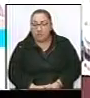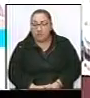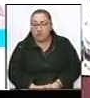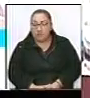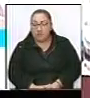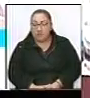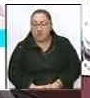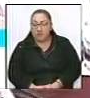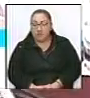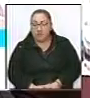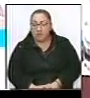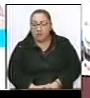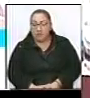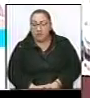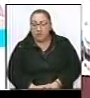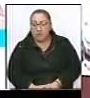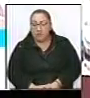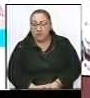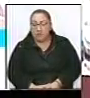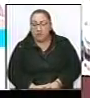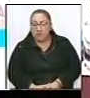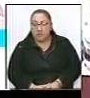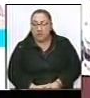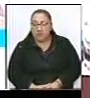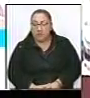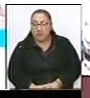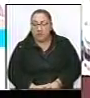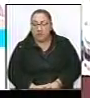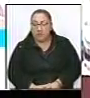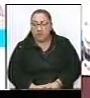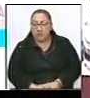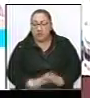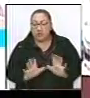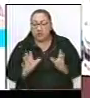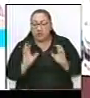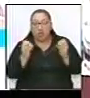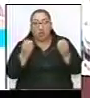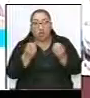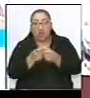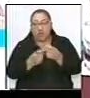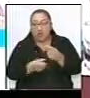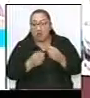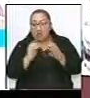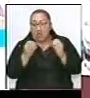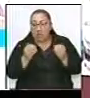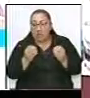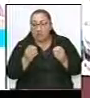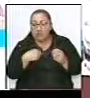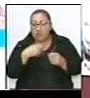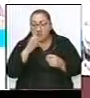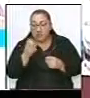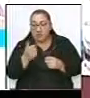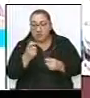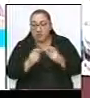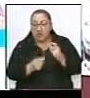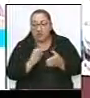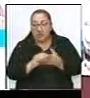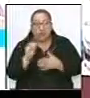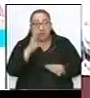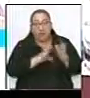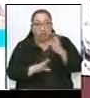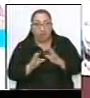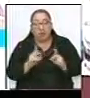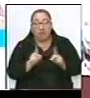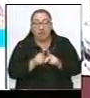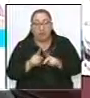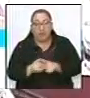el parlamentario más joven, en esa mesa. En esa mesa, y creo, y soy de las personas más preocupadas